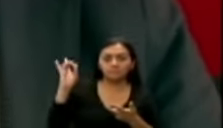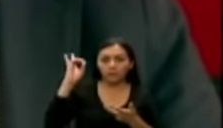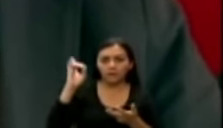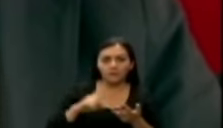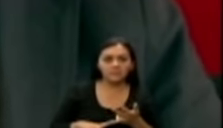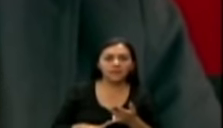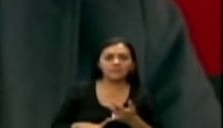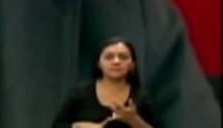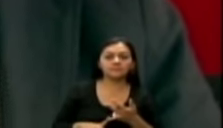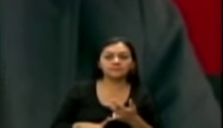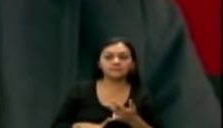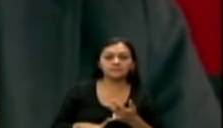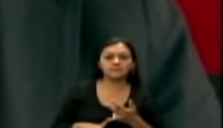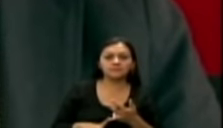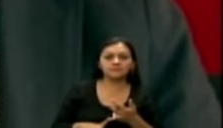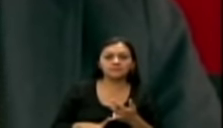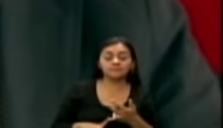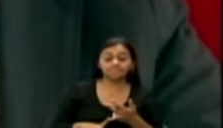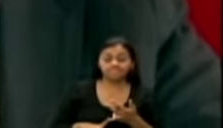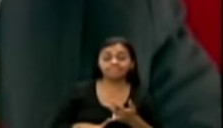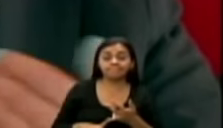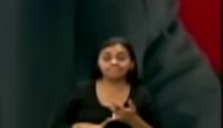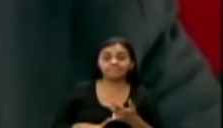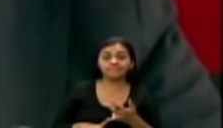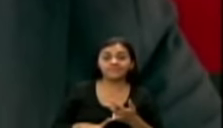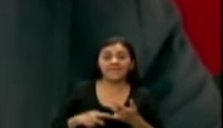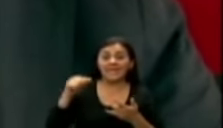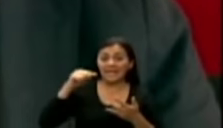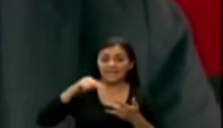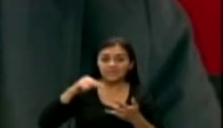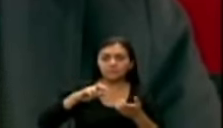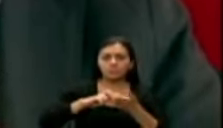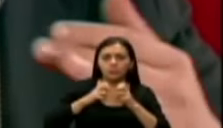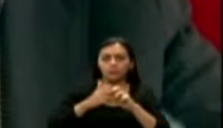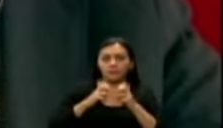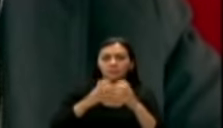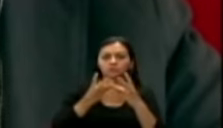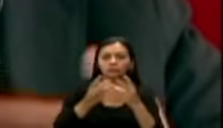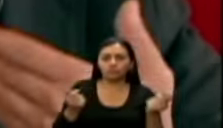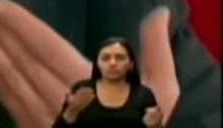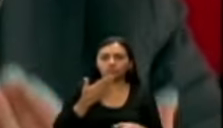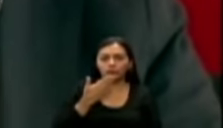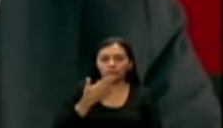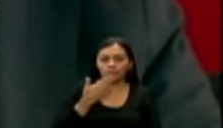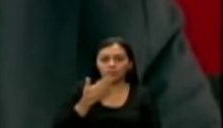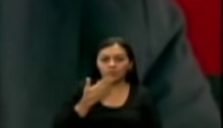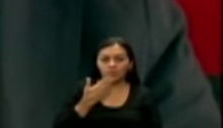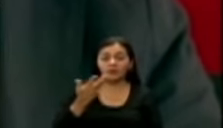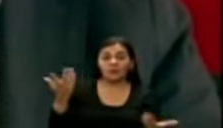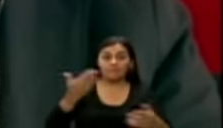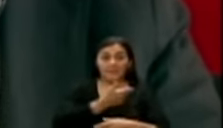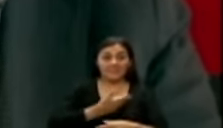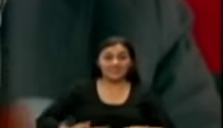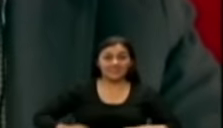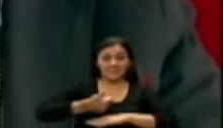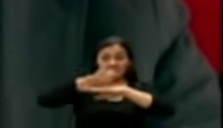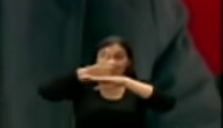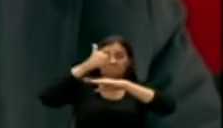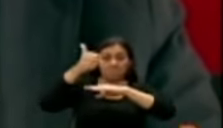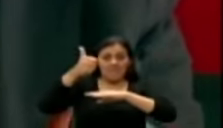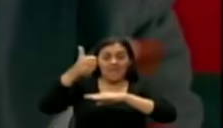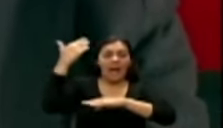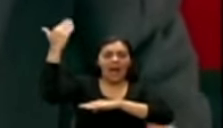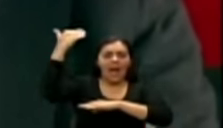Bolivia recientemente también. Y me parece que este es otro de los desafíos, pensar o repensar no solamente los